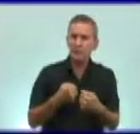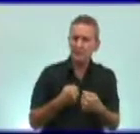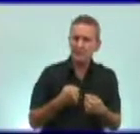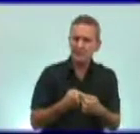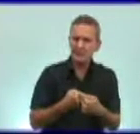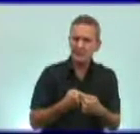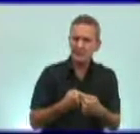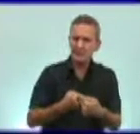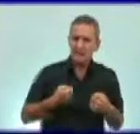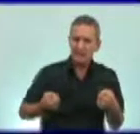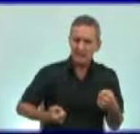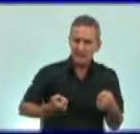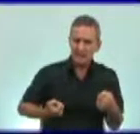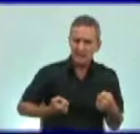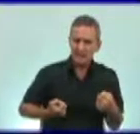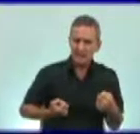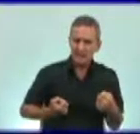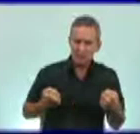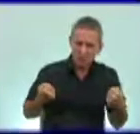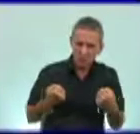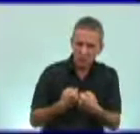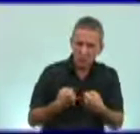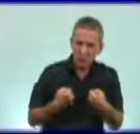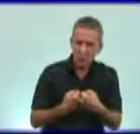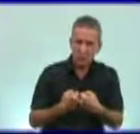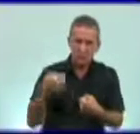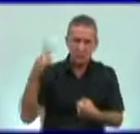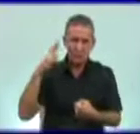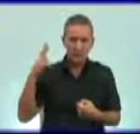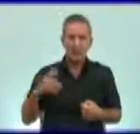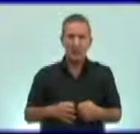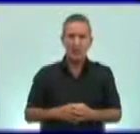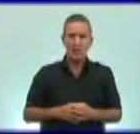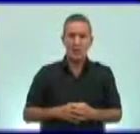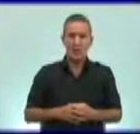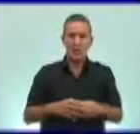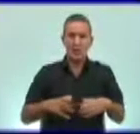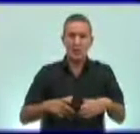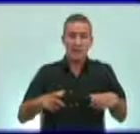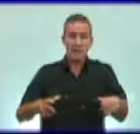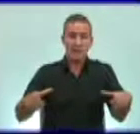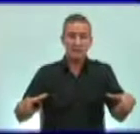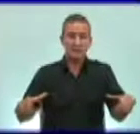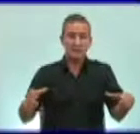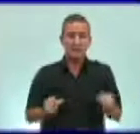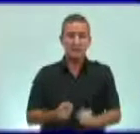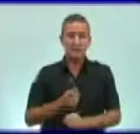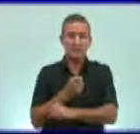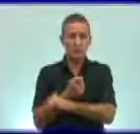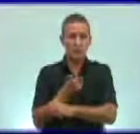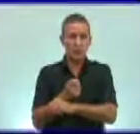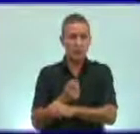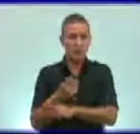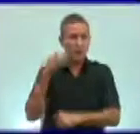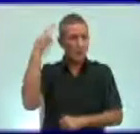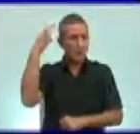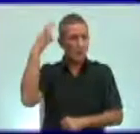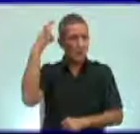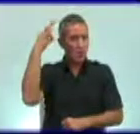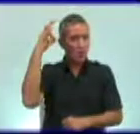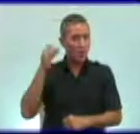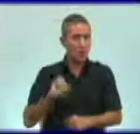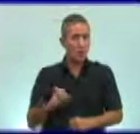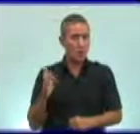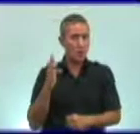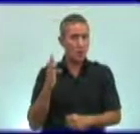que tiene que ver con la educación, la masificación de la educación. Aplicando esa lógica física, la educación no puede